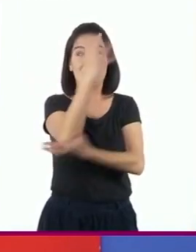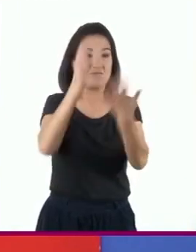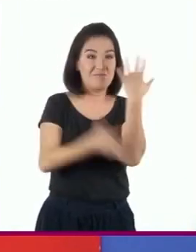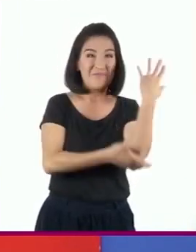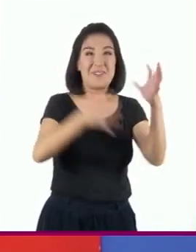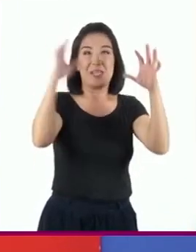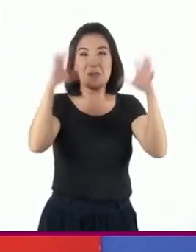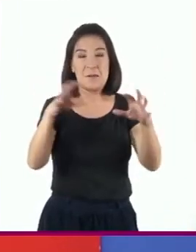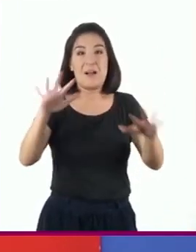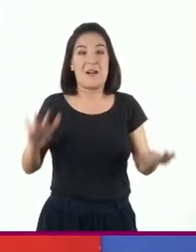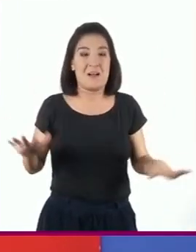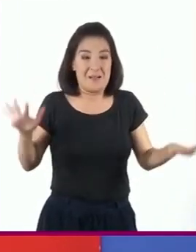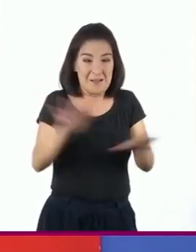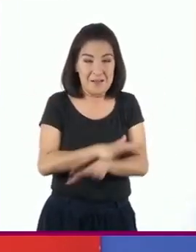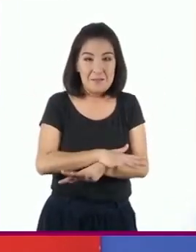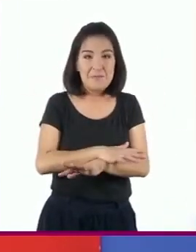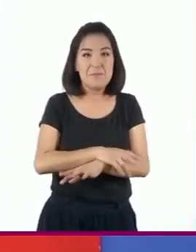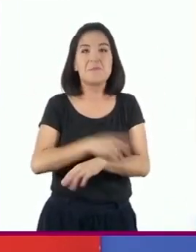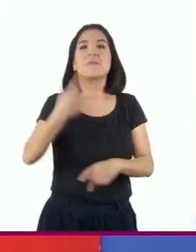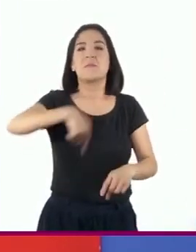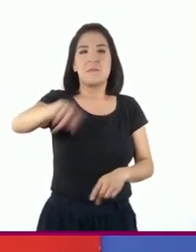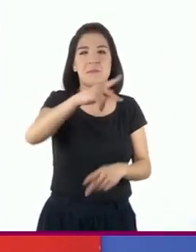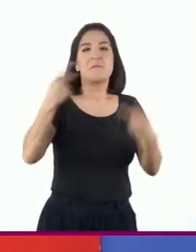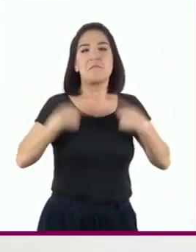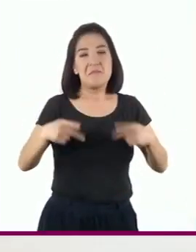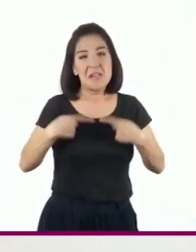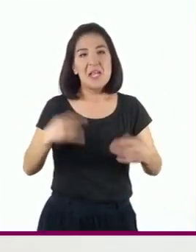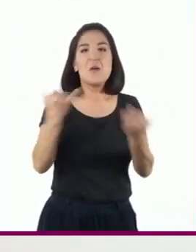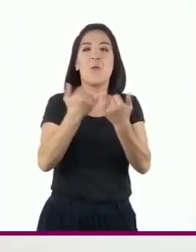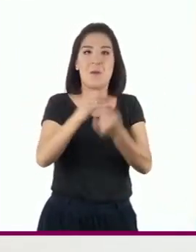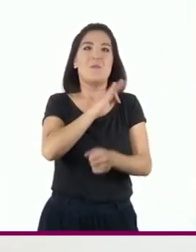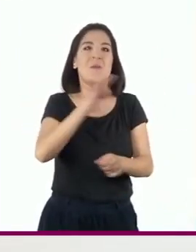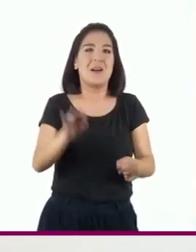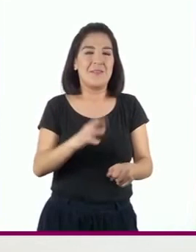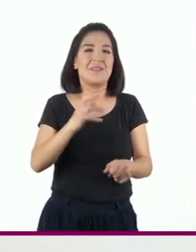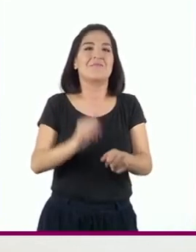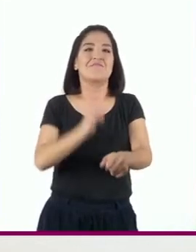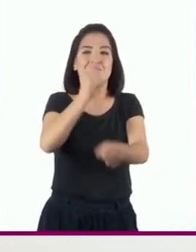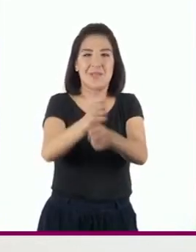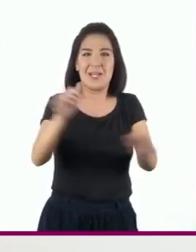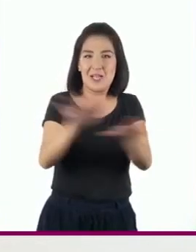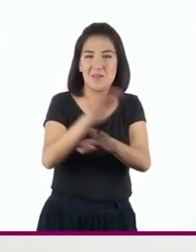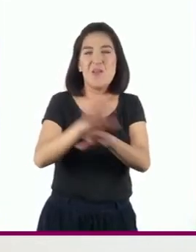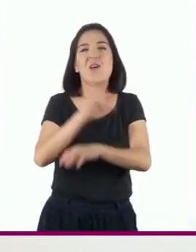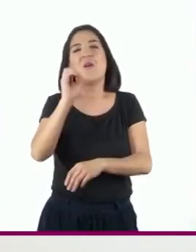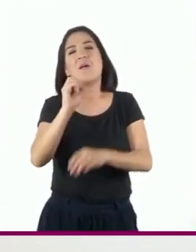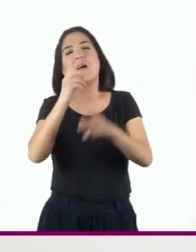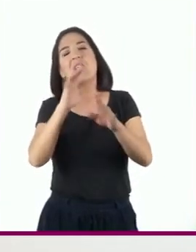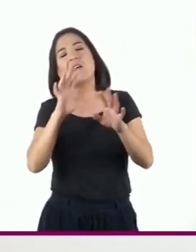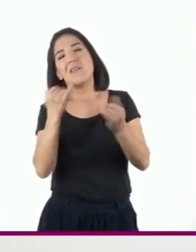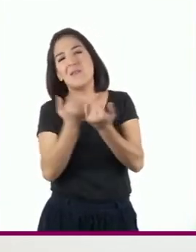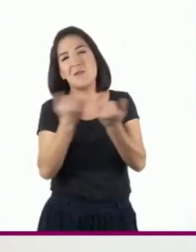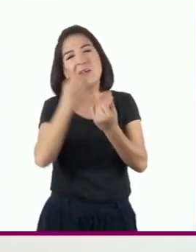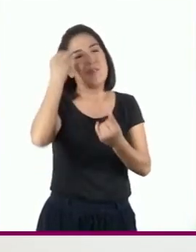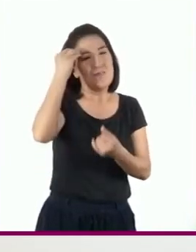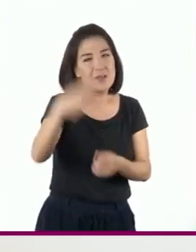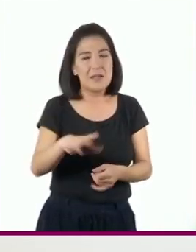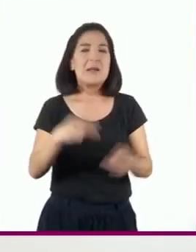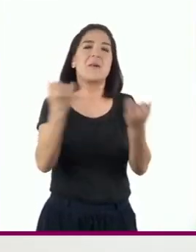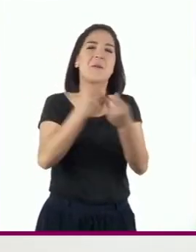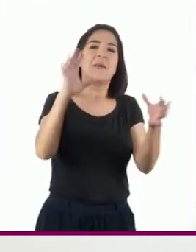un gran motor de evolución. No obstante, a medida que abordas las tareas de tu vida diaria, contribuyes a